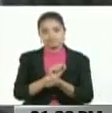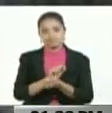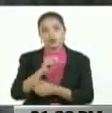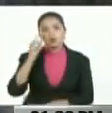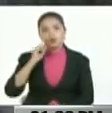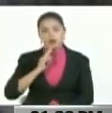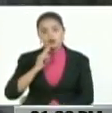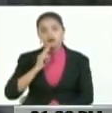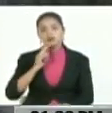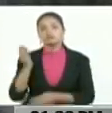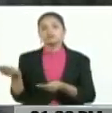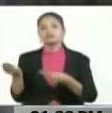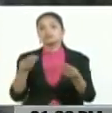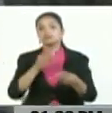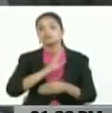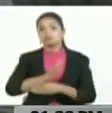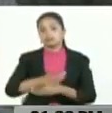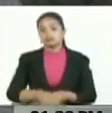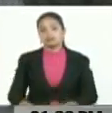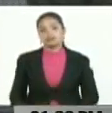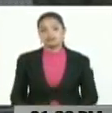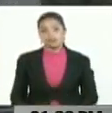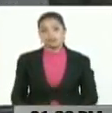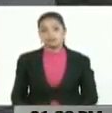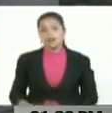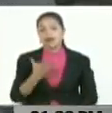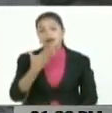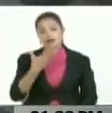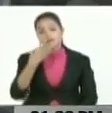detenidos en el Estado Bolívar y van a ser presentados a las autoridades respectivas. Muchas gracias y muy buenas tardes.